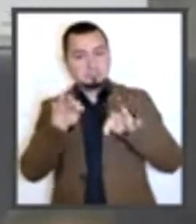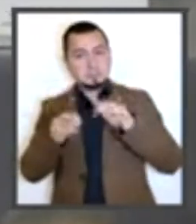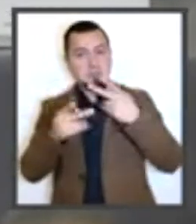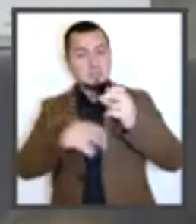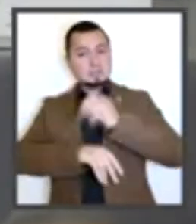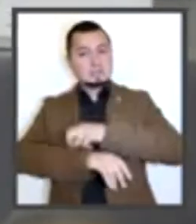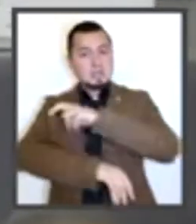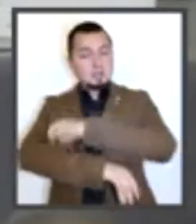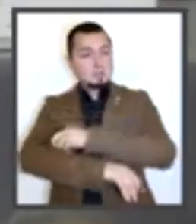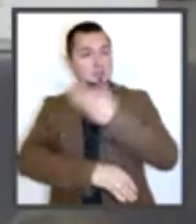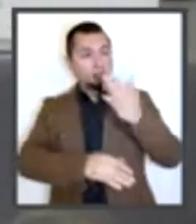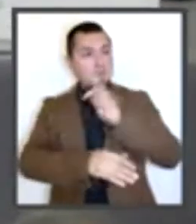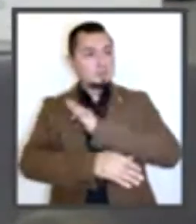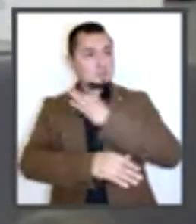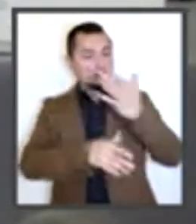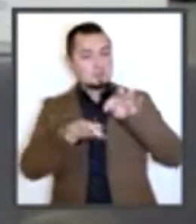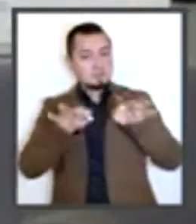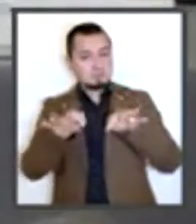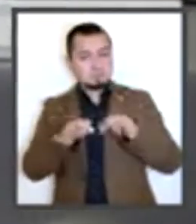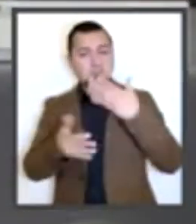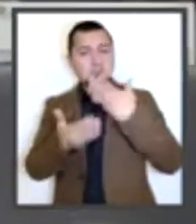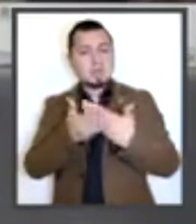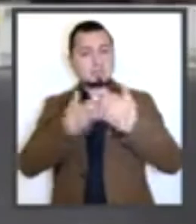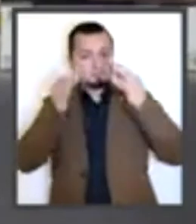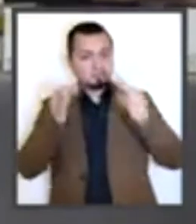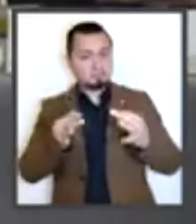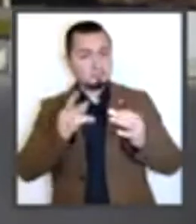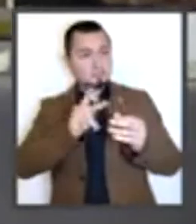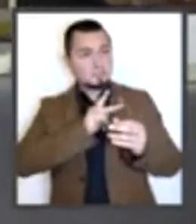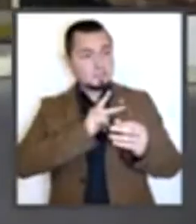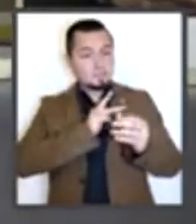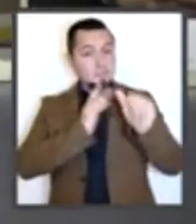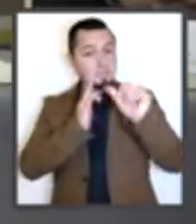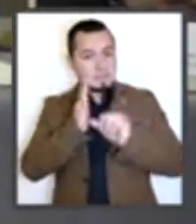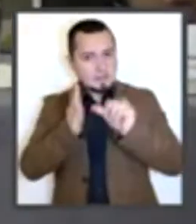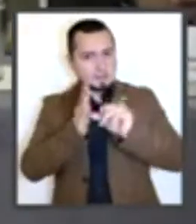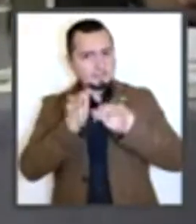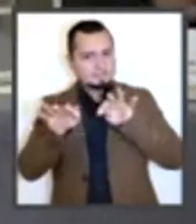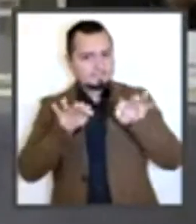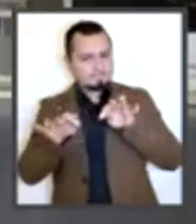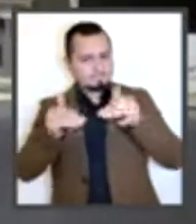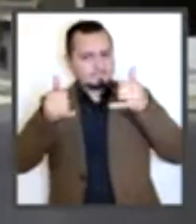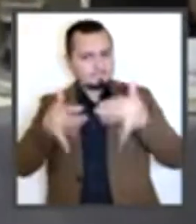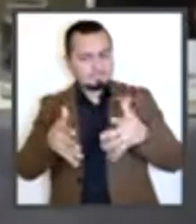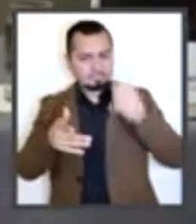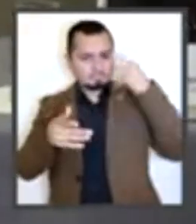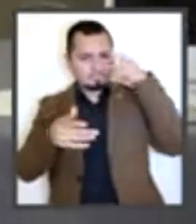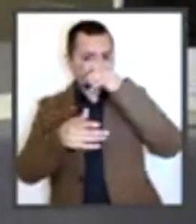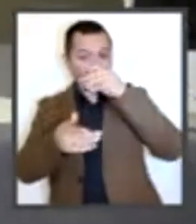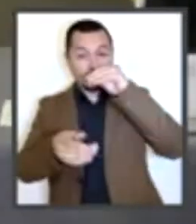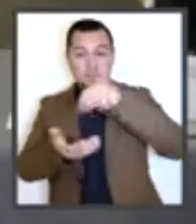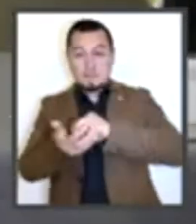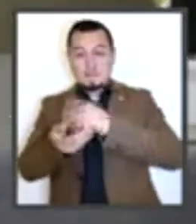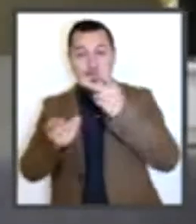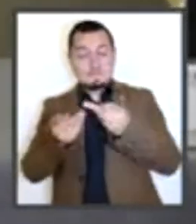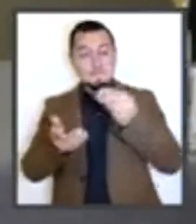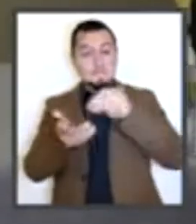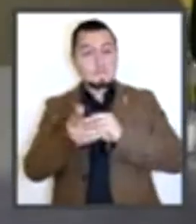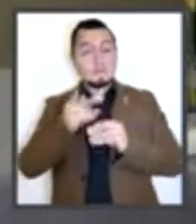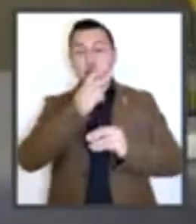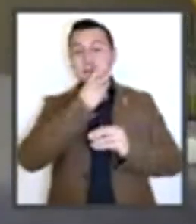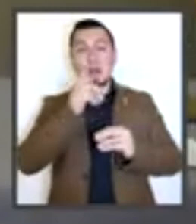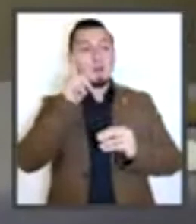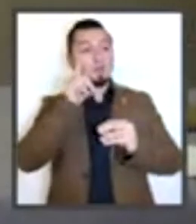Salto. Felicidades, presidente, por el trabajo. Nos han tocado vivir meses muy intensos, desde el primer periodo que encabezó el presidente